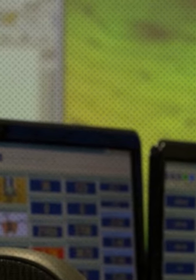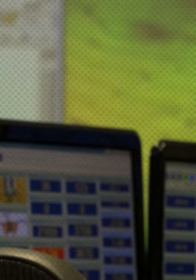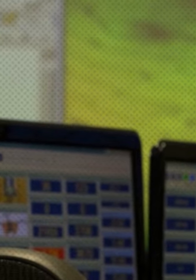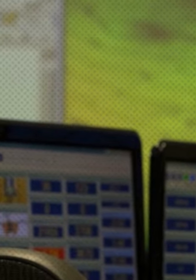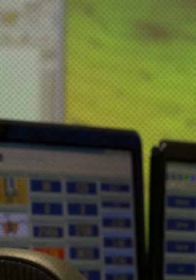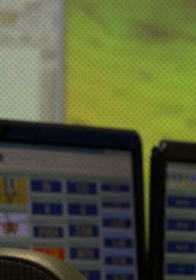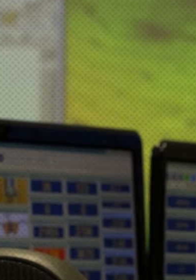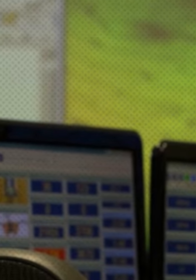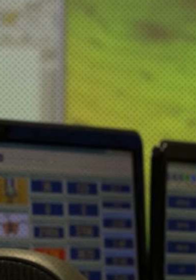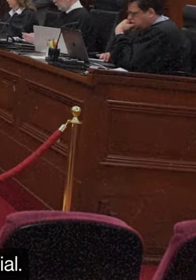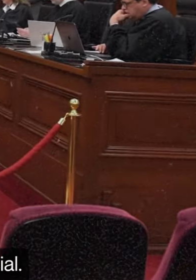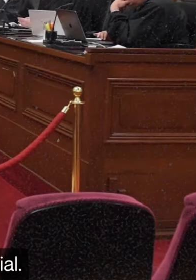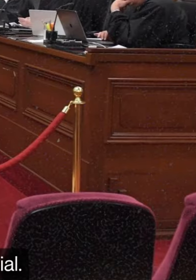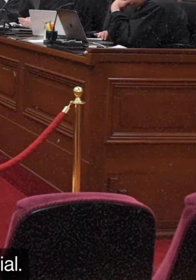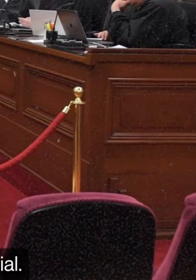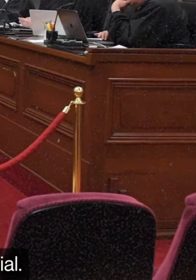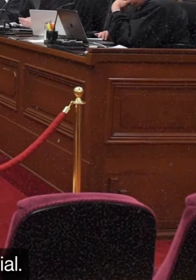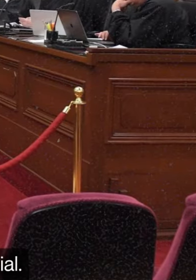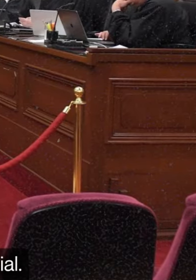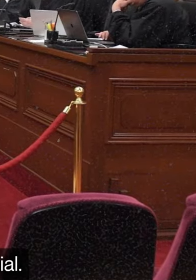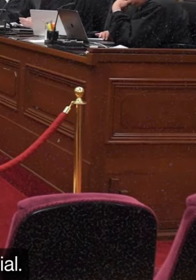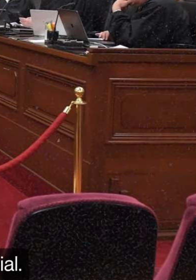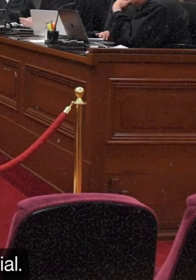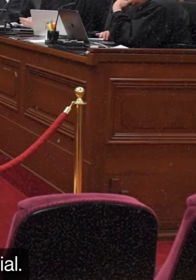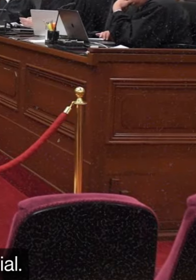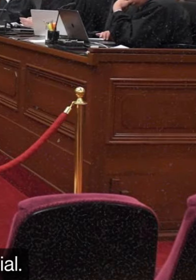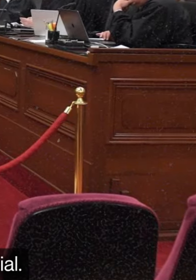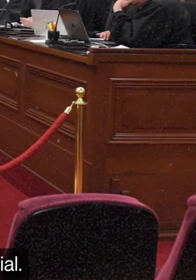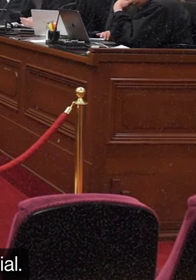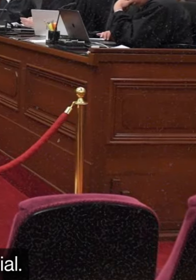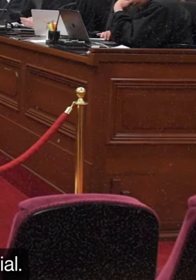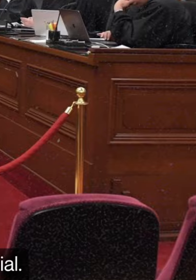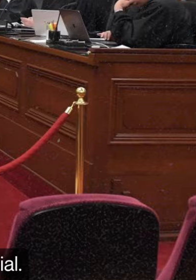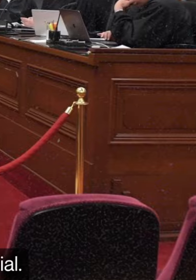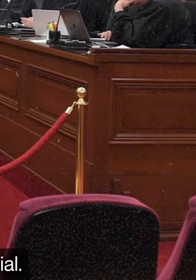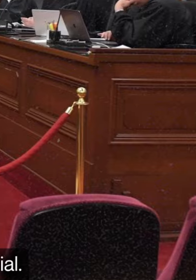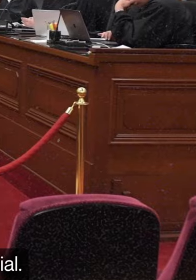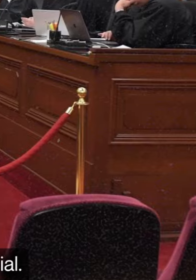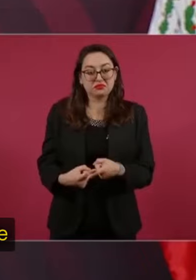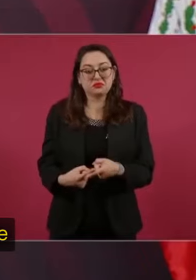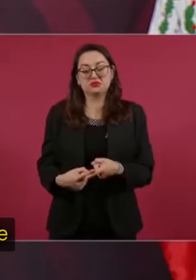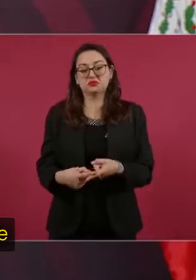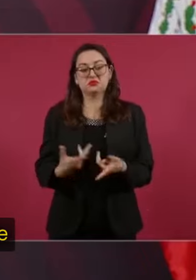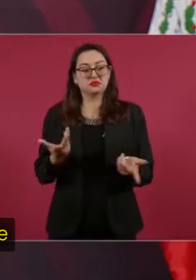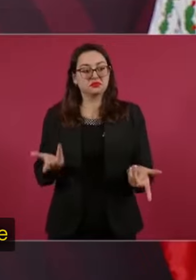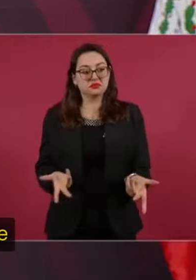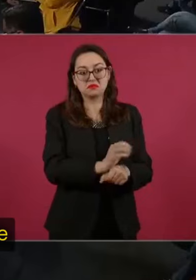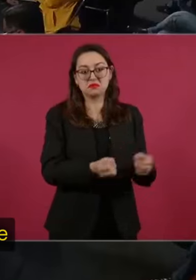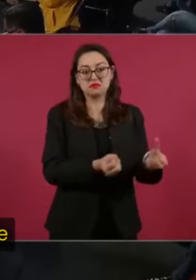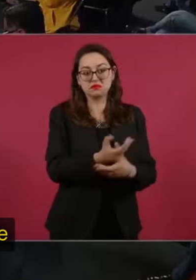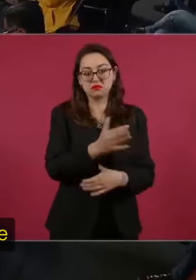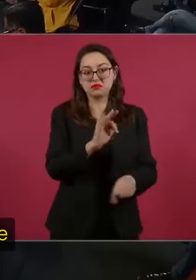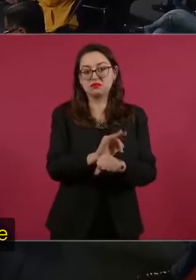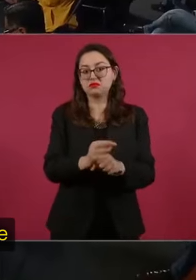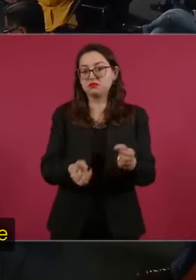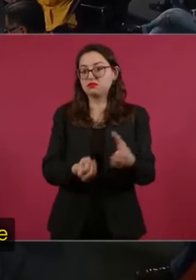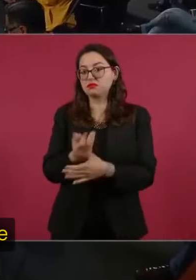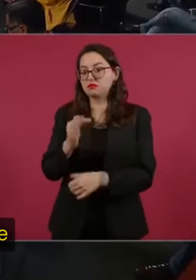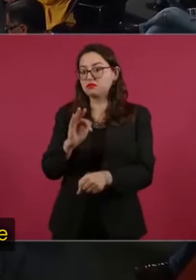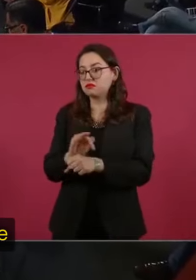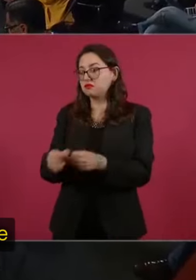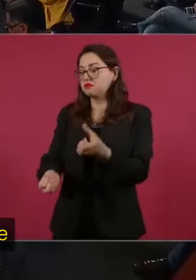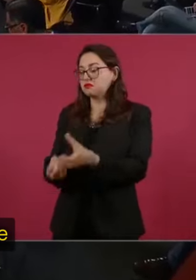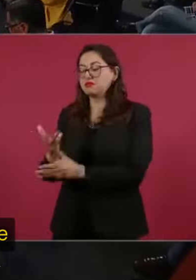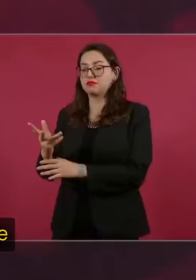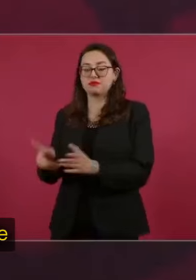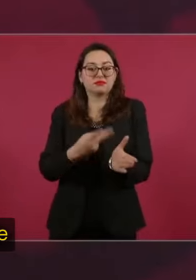caso de Emilio Lozoya Austin y la prisión domiciliaria que le fue otorgada por el Poder Judicial. Cuando estaba el ministro